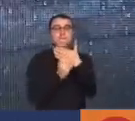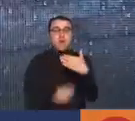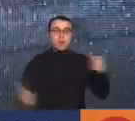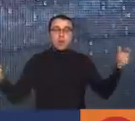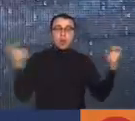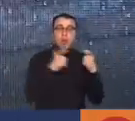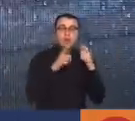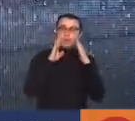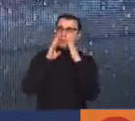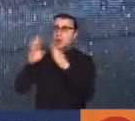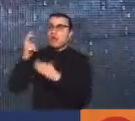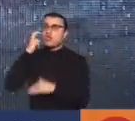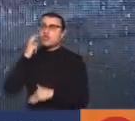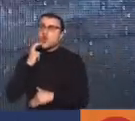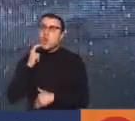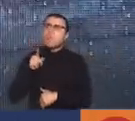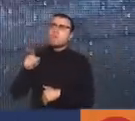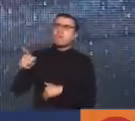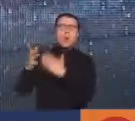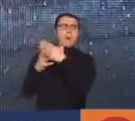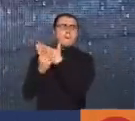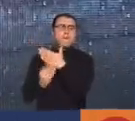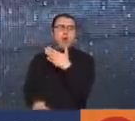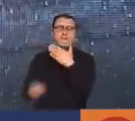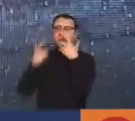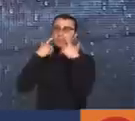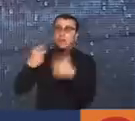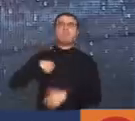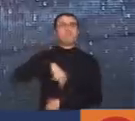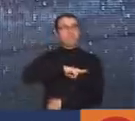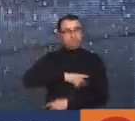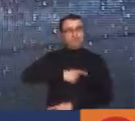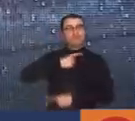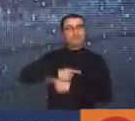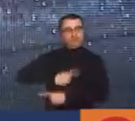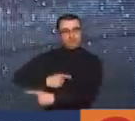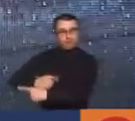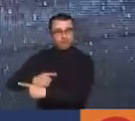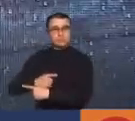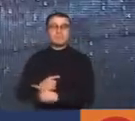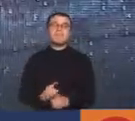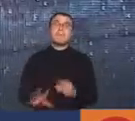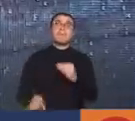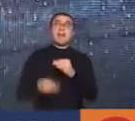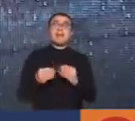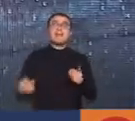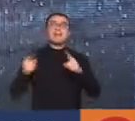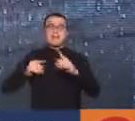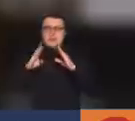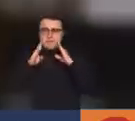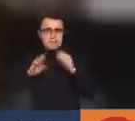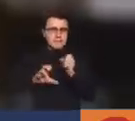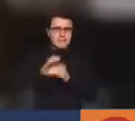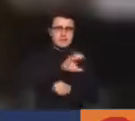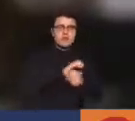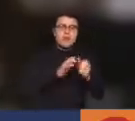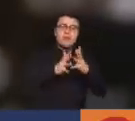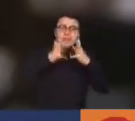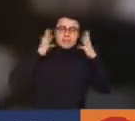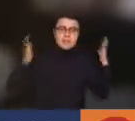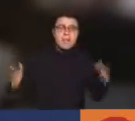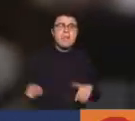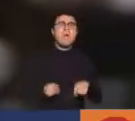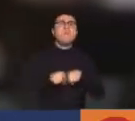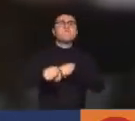hacia las regiones más pobres del país, que lo estamos haciendo, porque sino que también hay que mirar a las grandes ciudades en